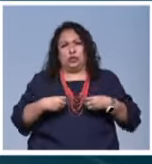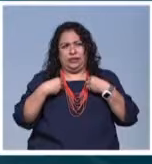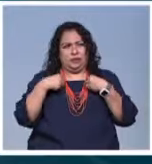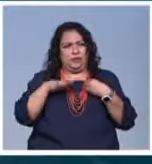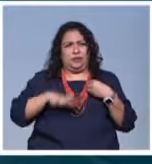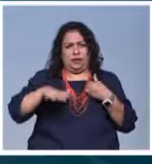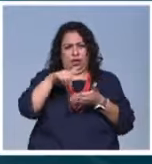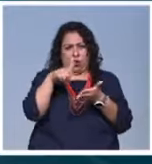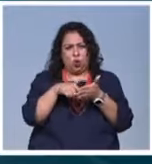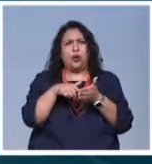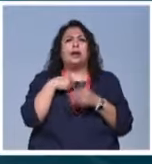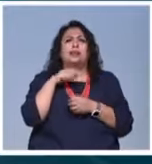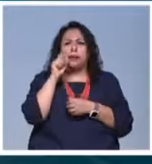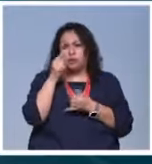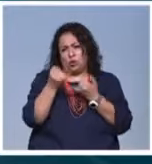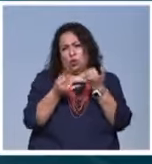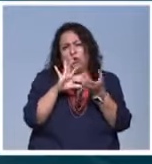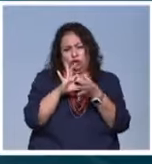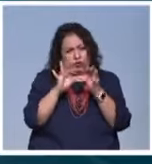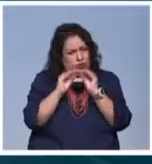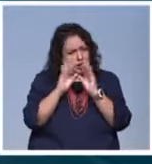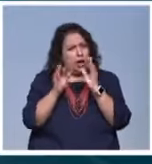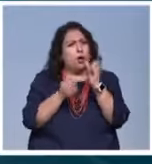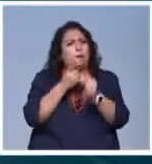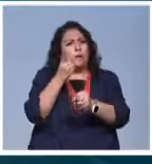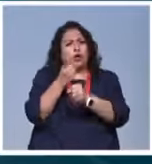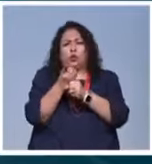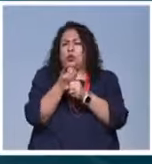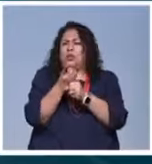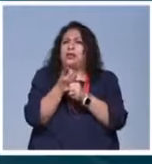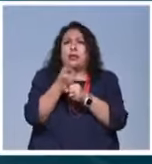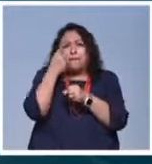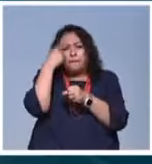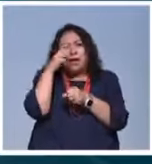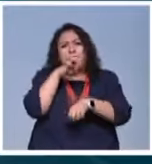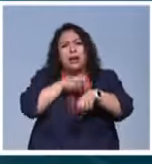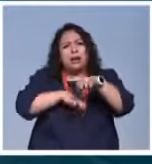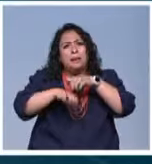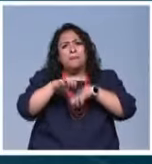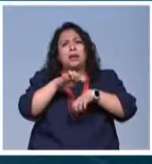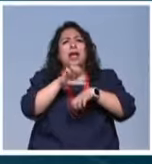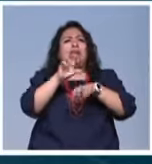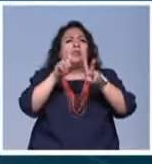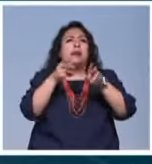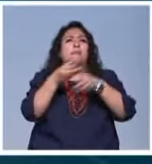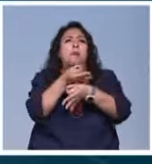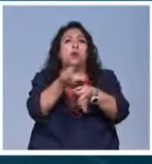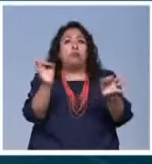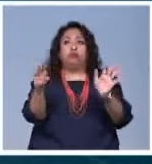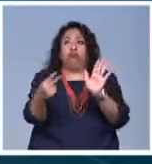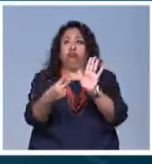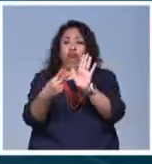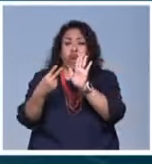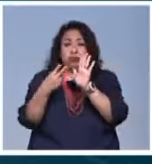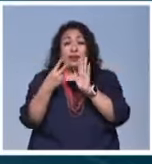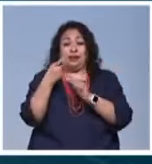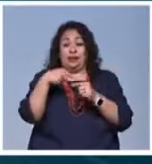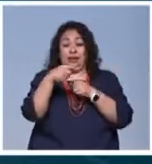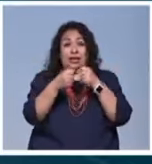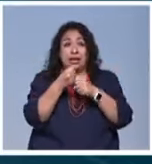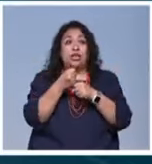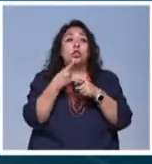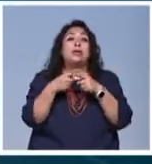zona Y por supuesto los Juegos Olímpicos son oportunidad inigualable para las empresas en materia de publicidad y visibilidad este año